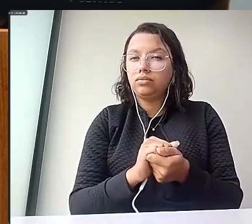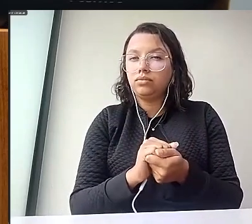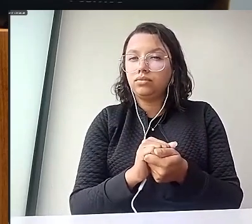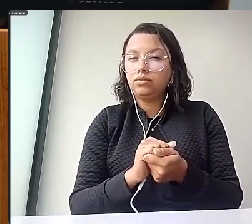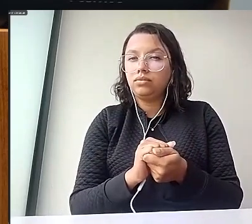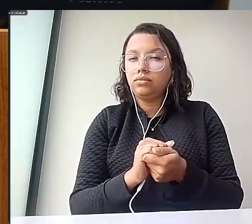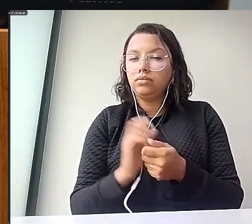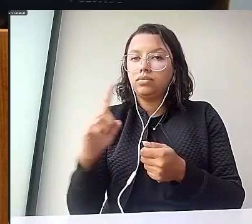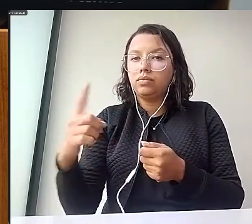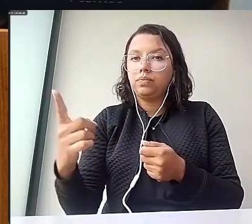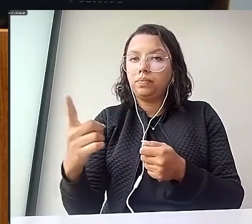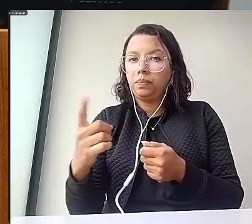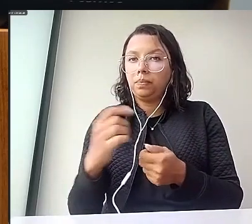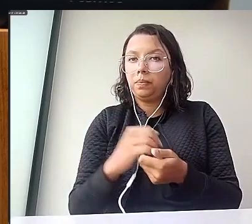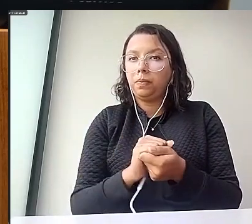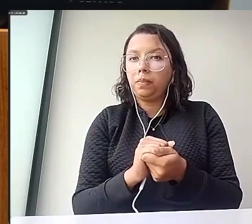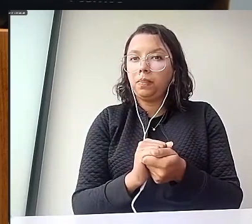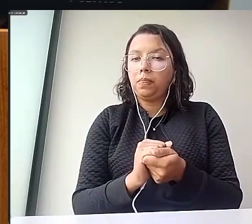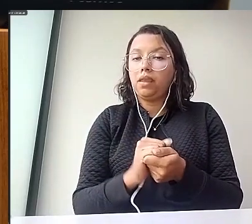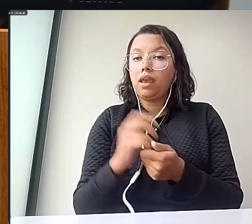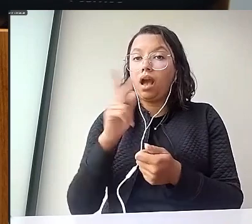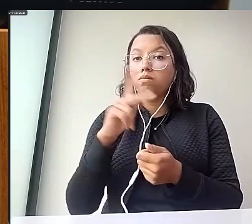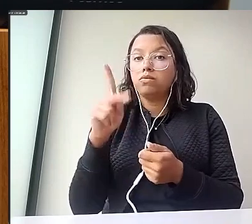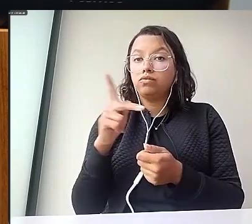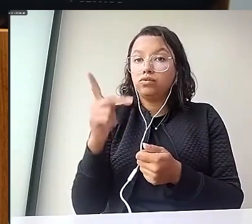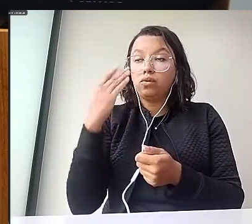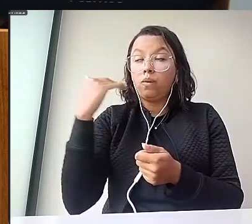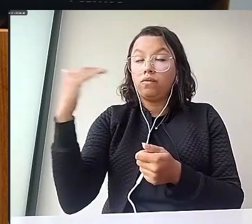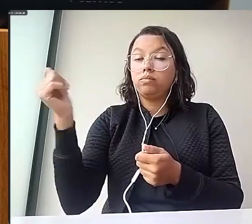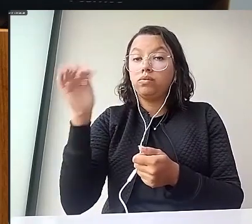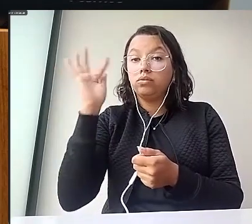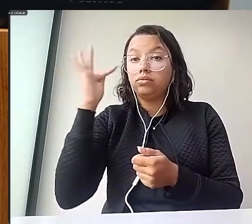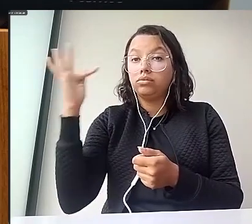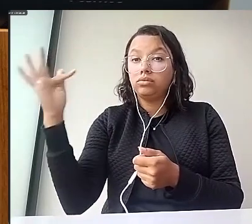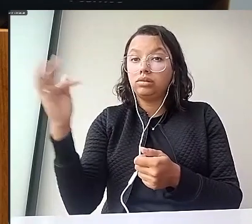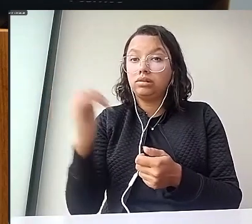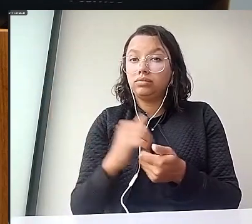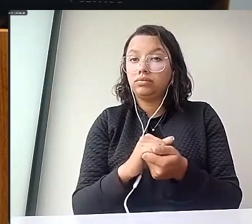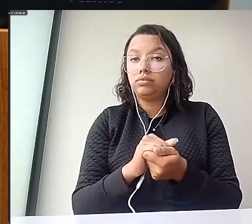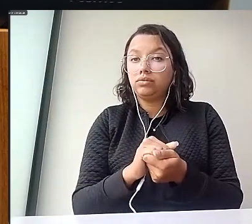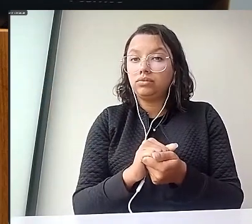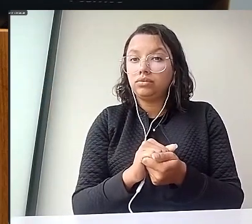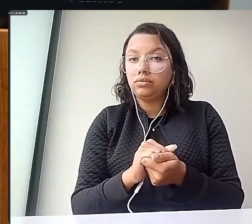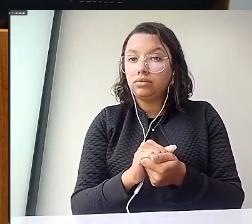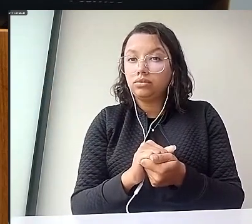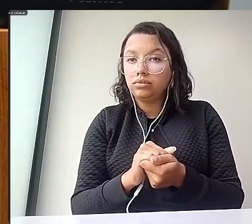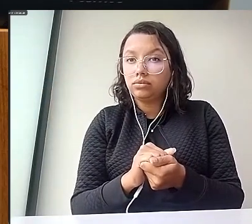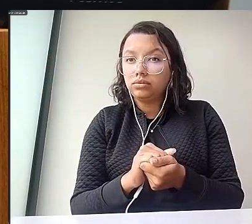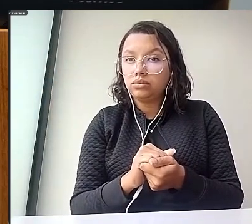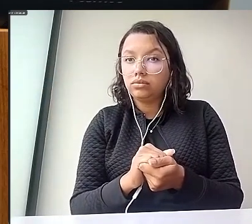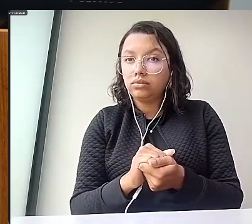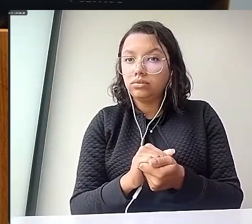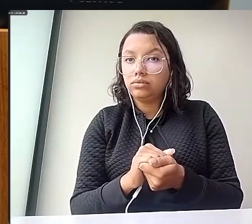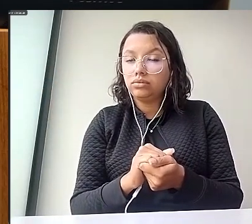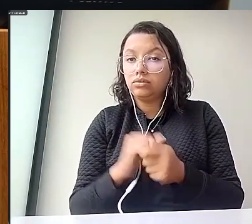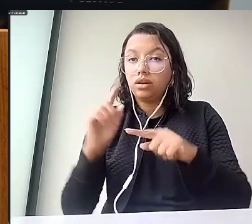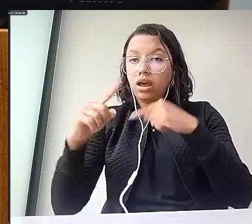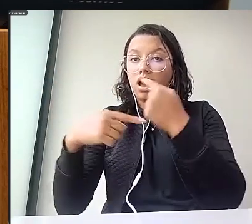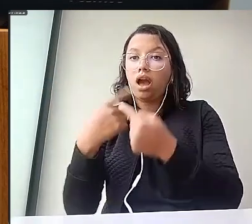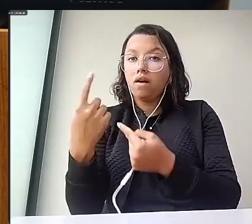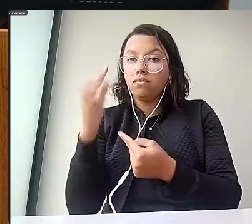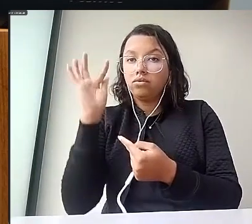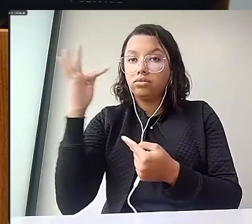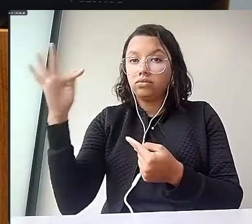un profesor famoso de Francia, Jean Rivero, escribió un artículo diciendo la revolución no tuvo